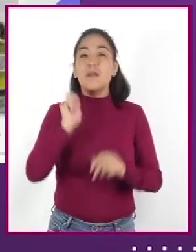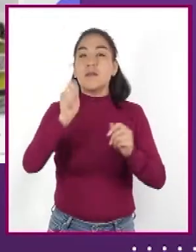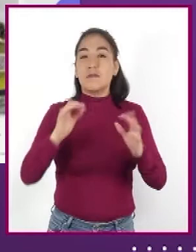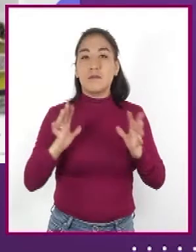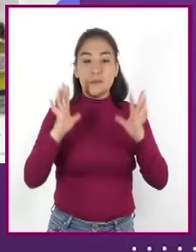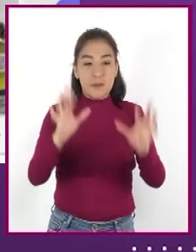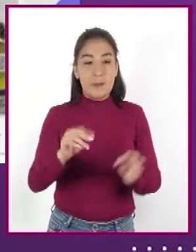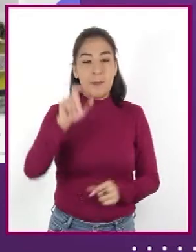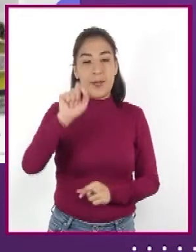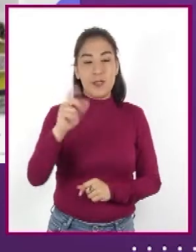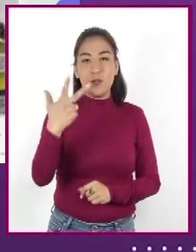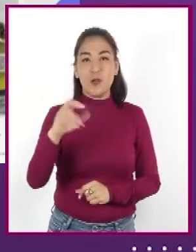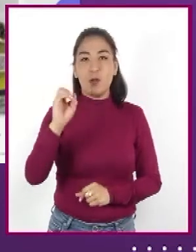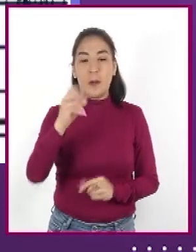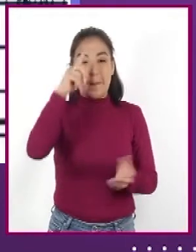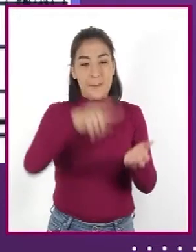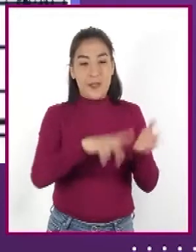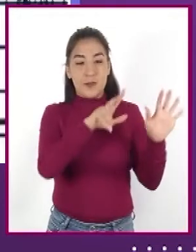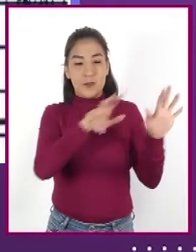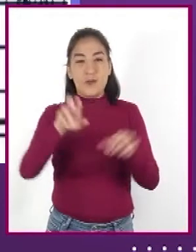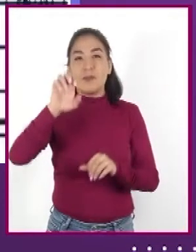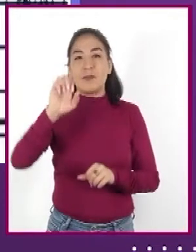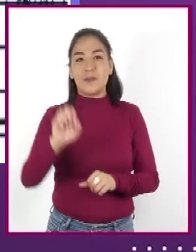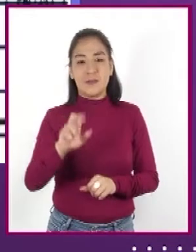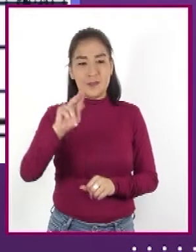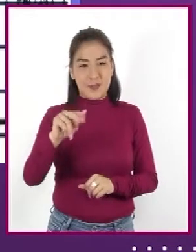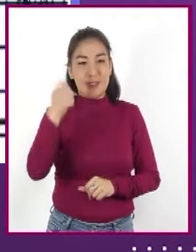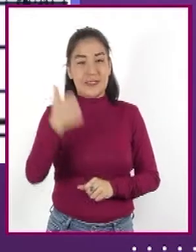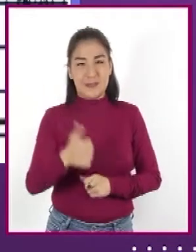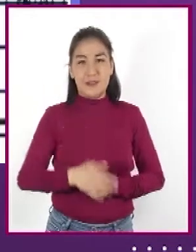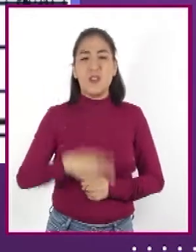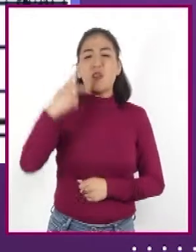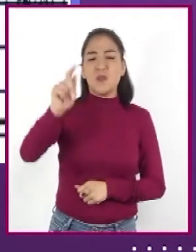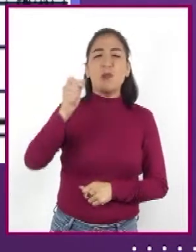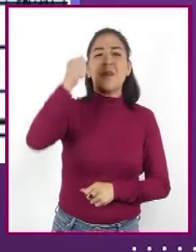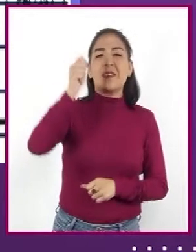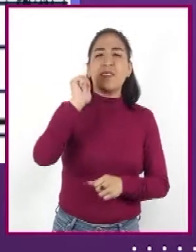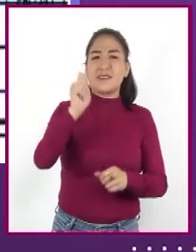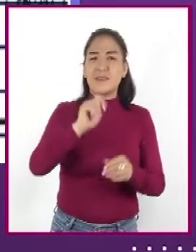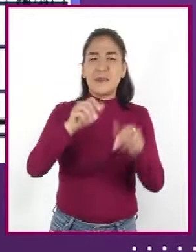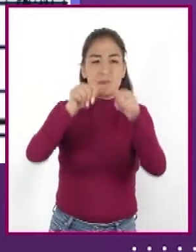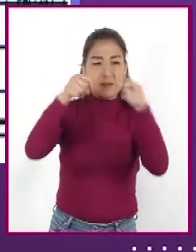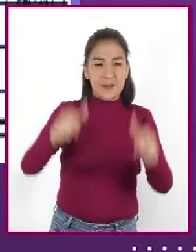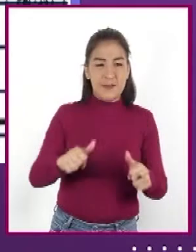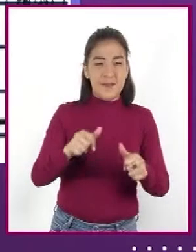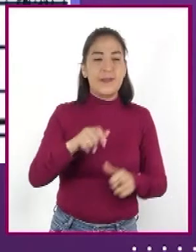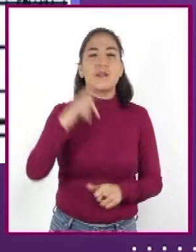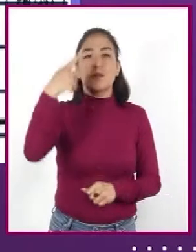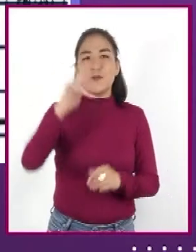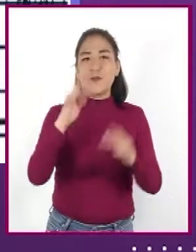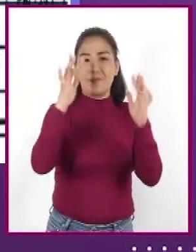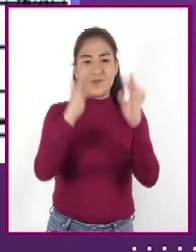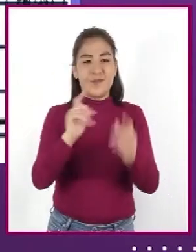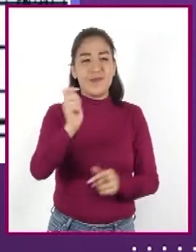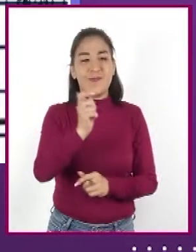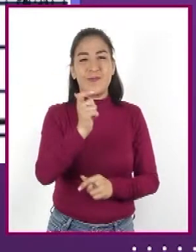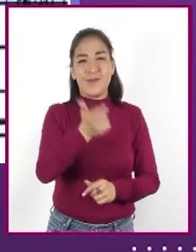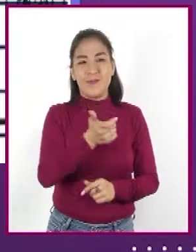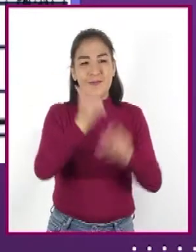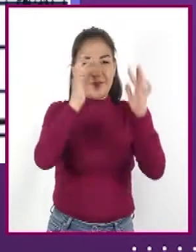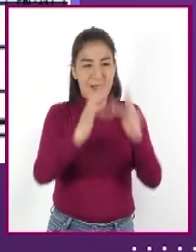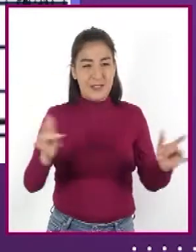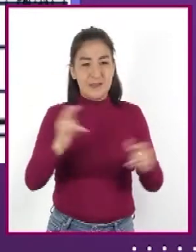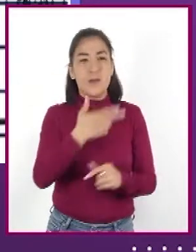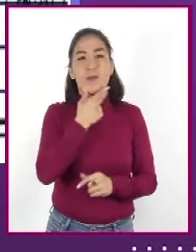octubre de 1886. La estatua es obra del escultor francés Frédéric Auguste Bartholdi y la